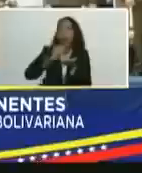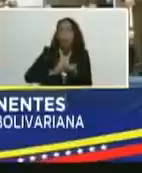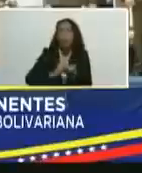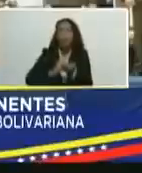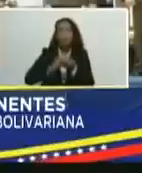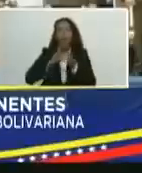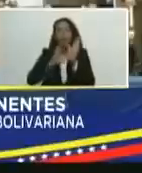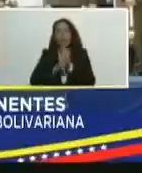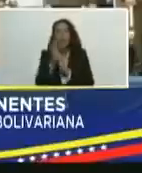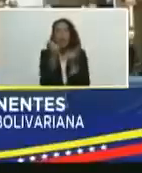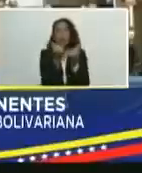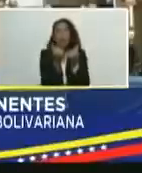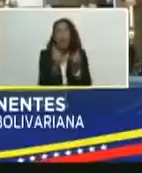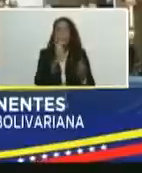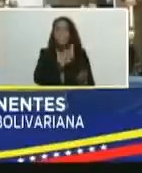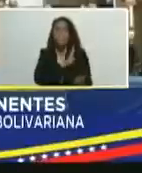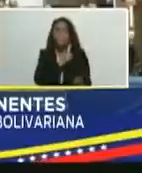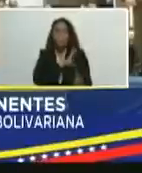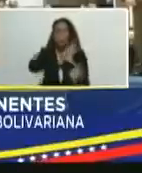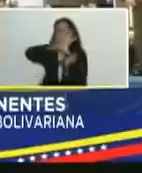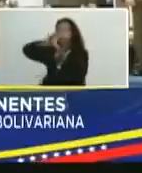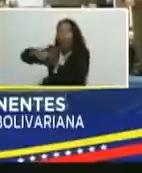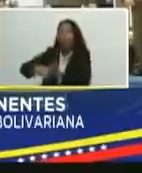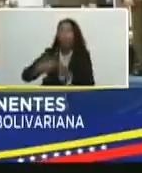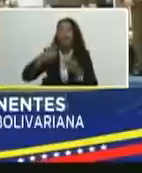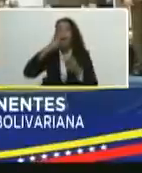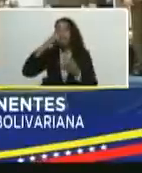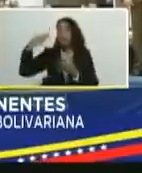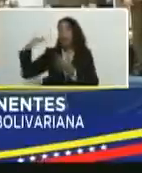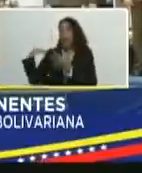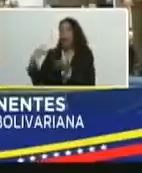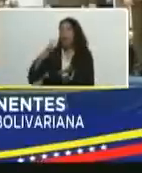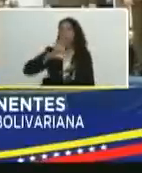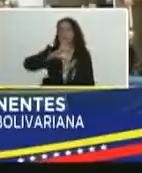de prosperidad y bienestar que nuestra patria tuvo hace unos años.